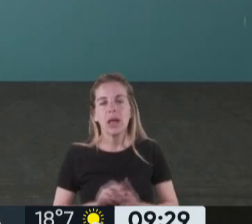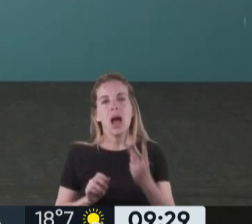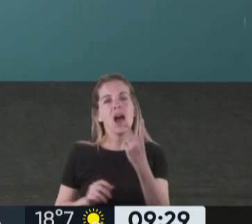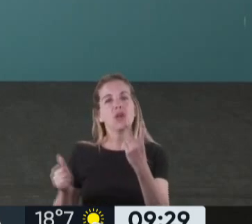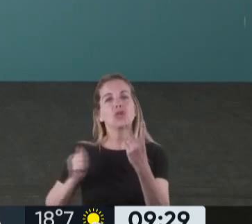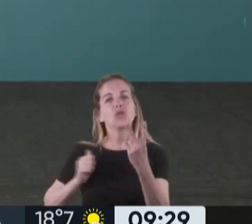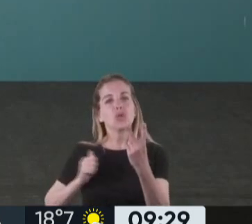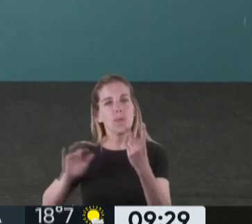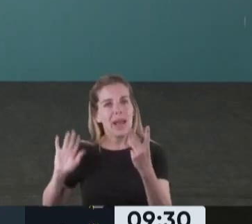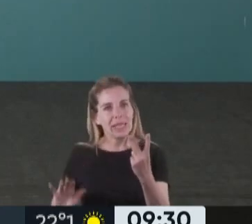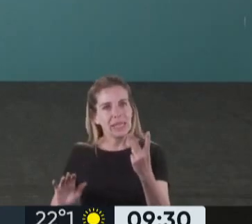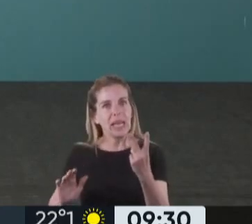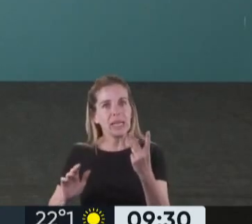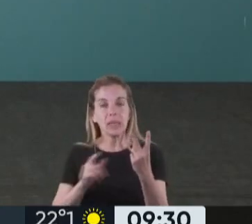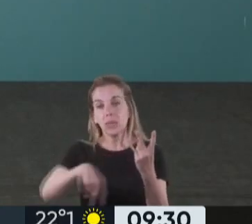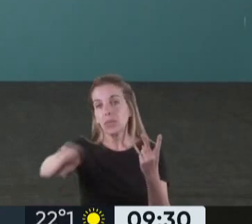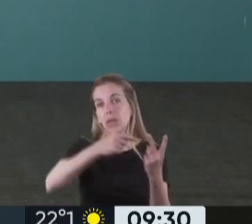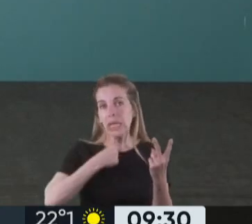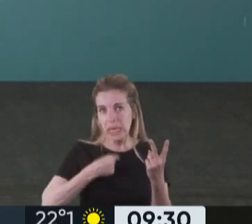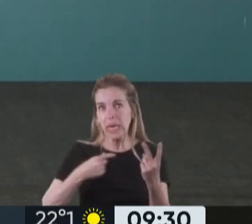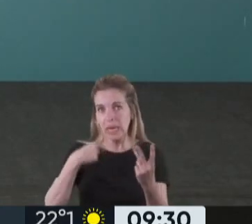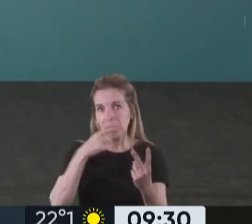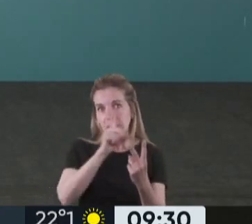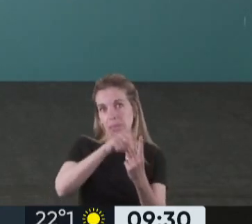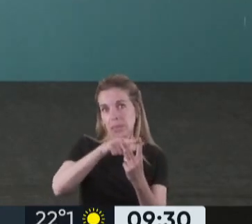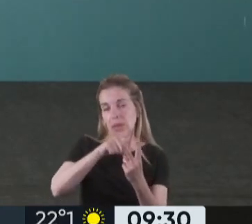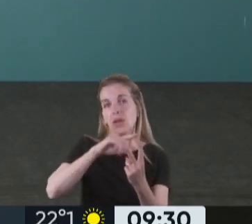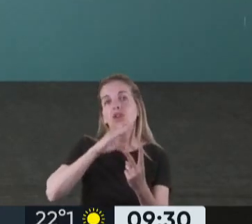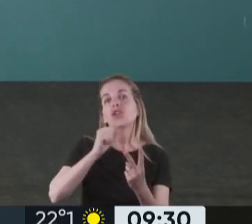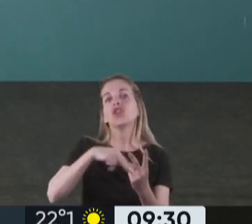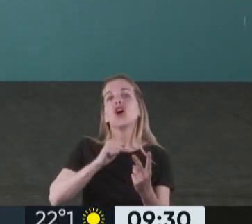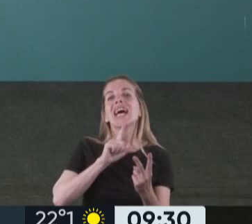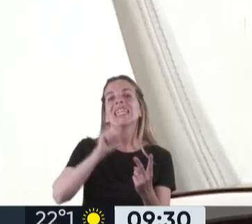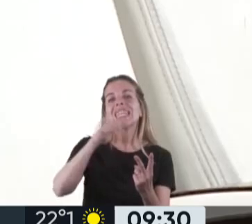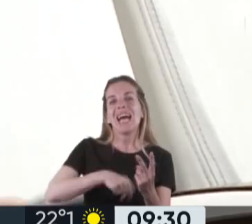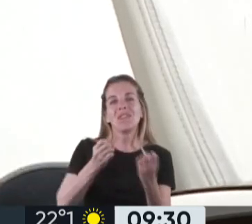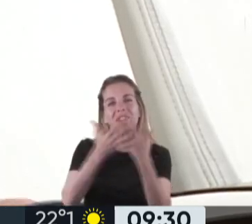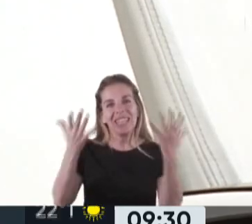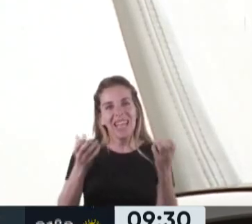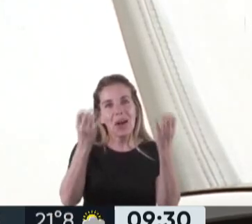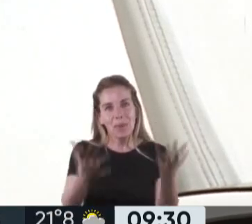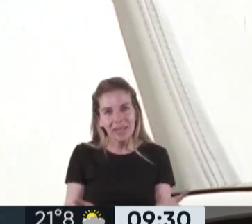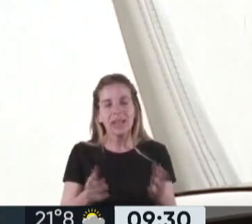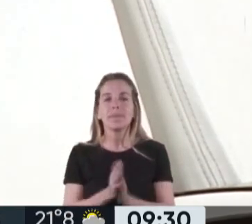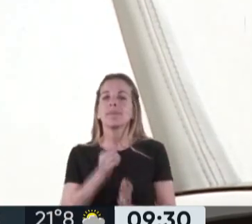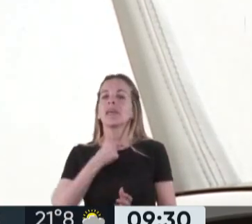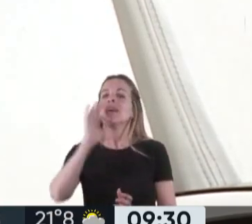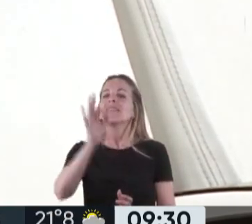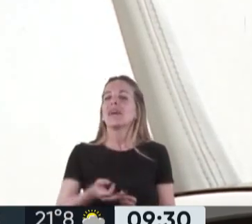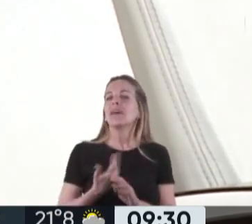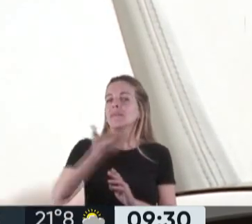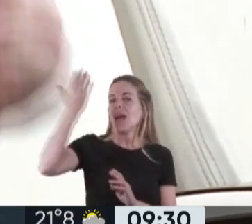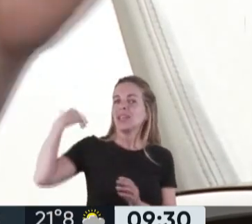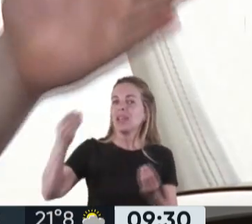suplentes y no tengo problema. Si ustedes quieren, vamos. Jonathan Eguier, del Destape. ¿Cómo andas, Gabriela? Buenos días. Quería saber el contexto en que ayer